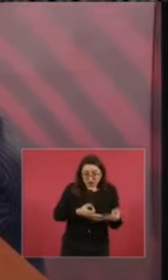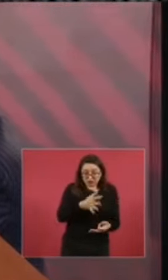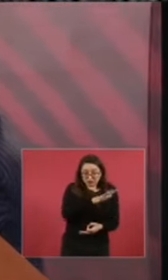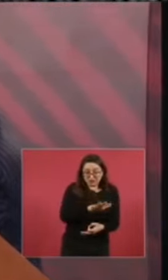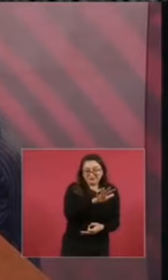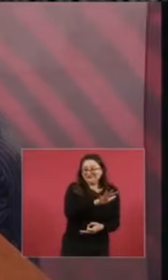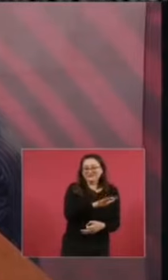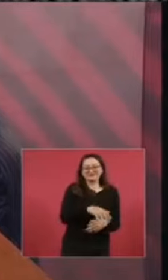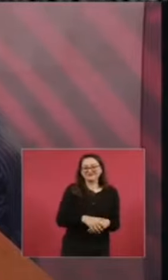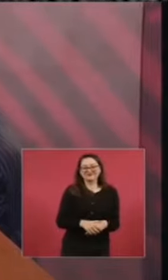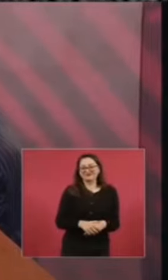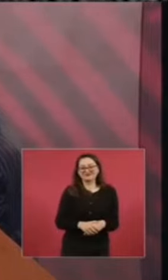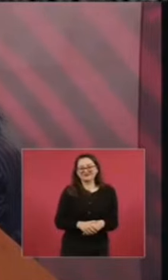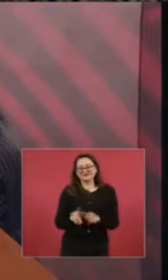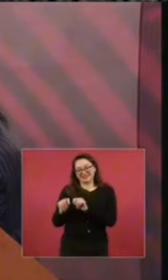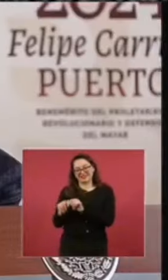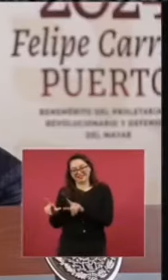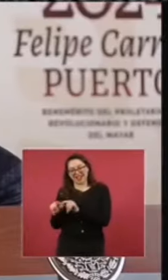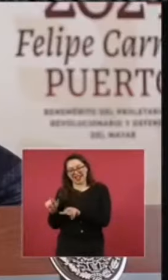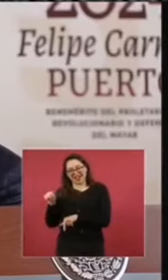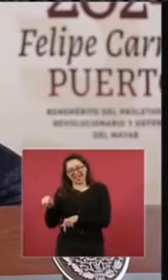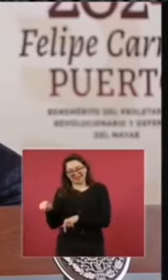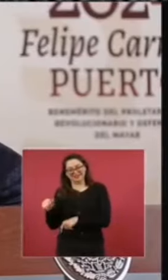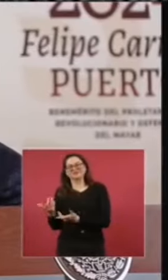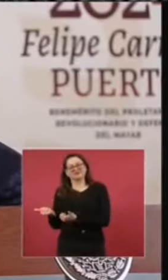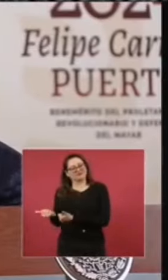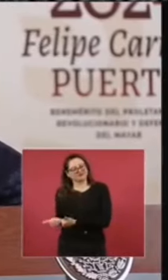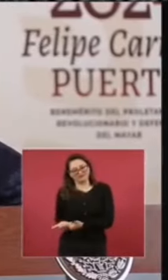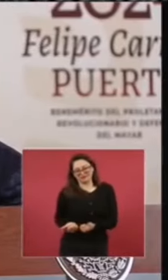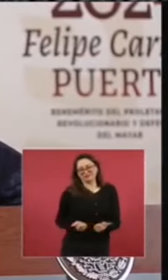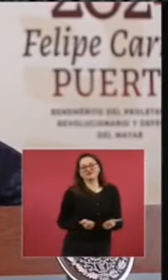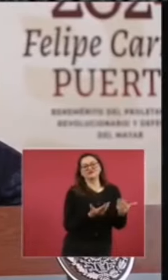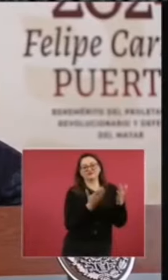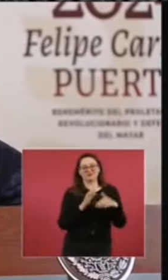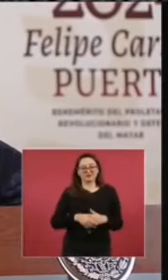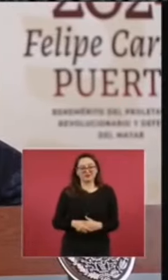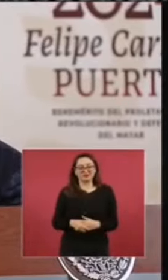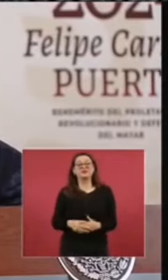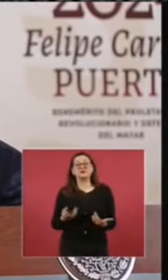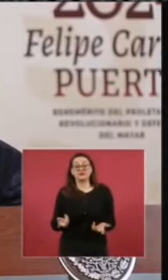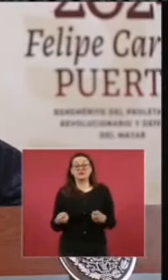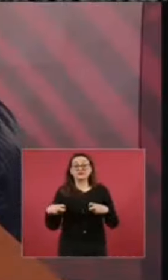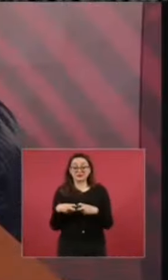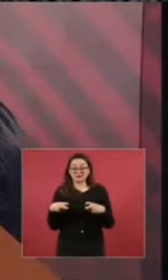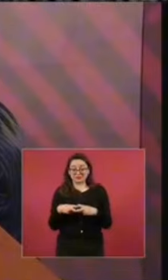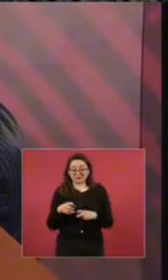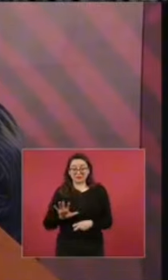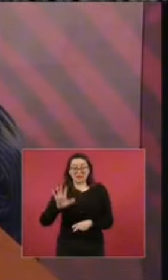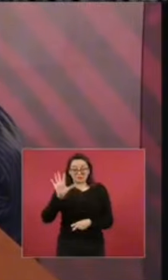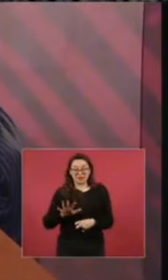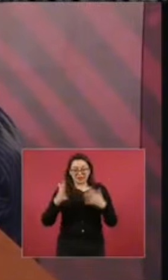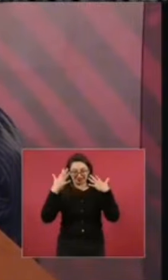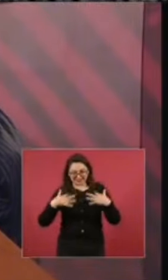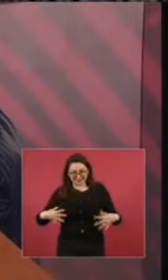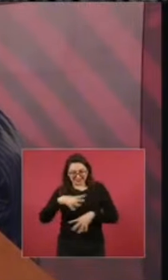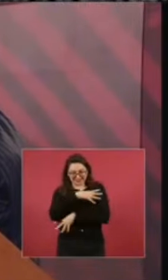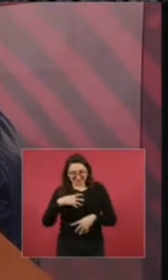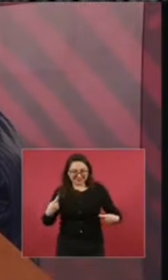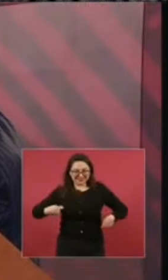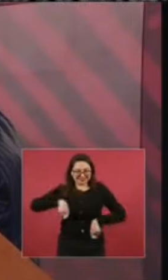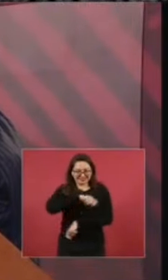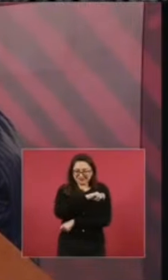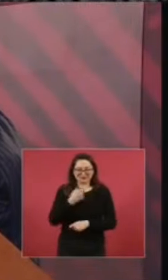en las tradiciones, en las costumbres de Tlaxcala. Pero por eso parece zarape, pero es